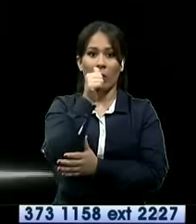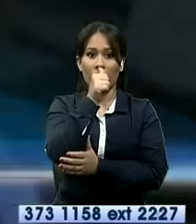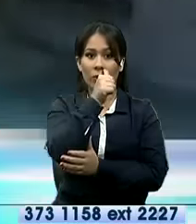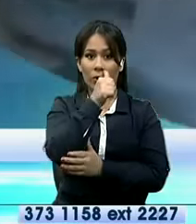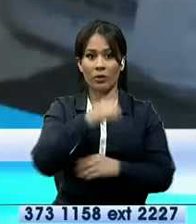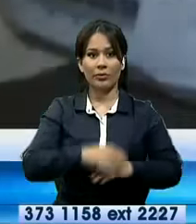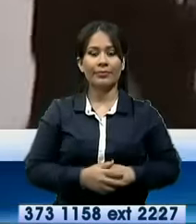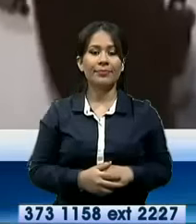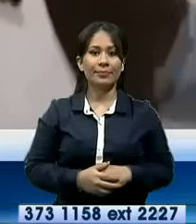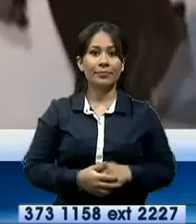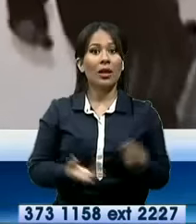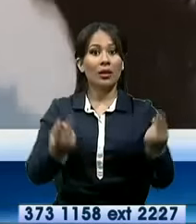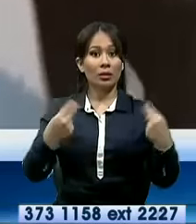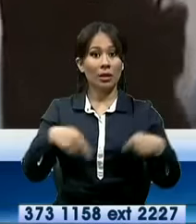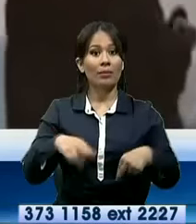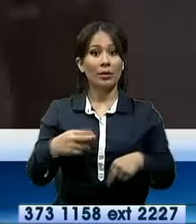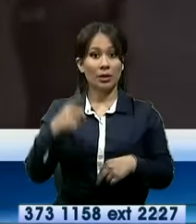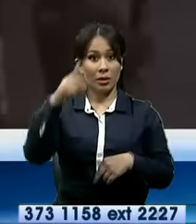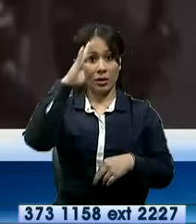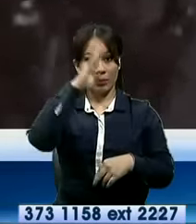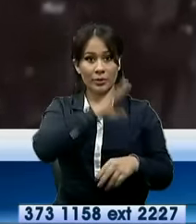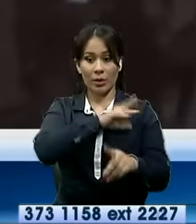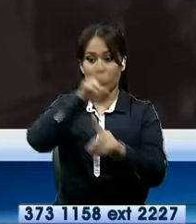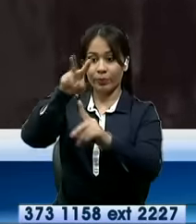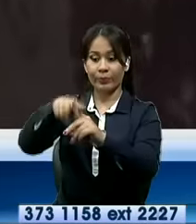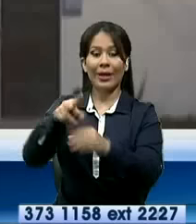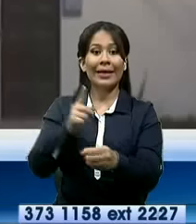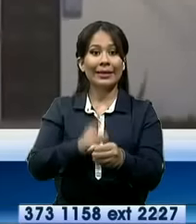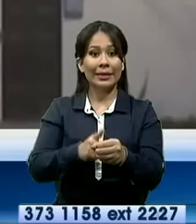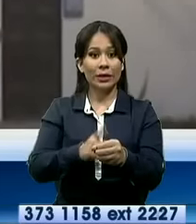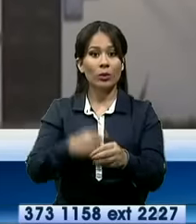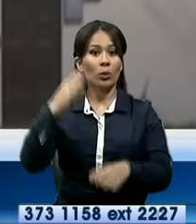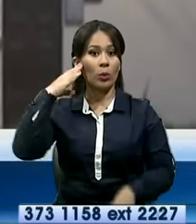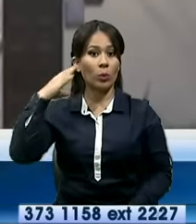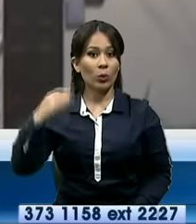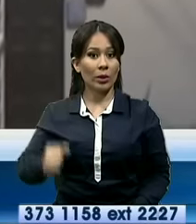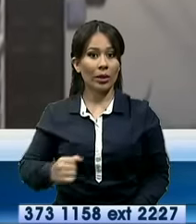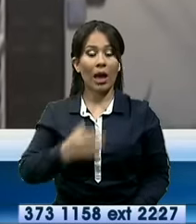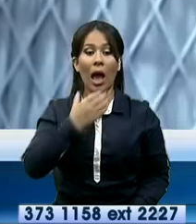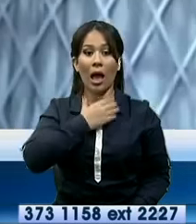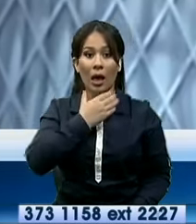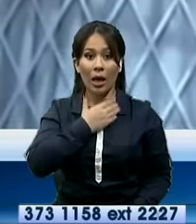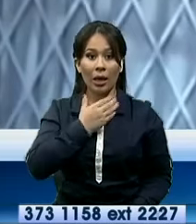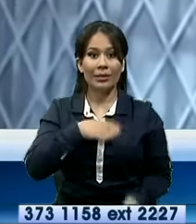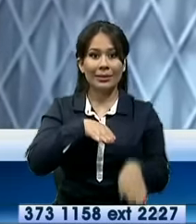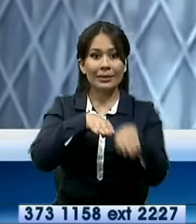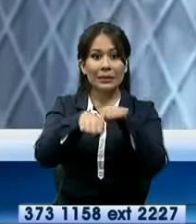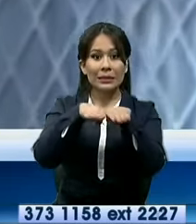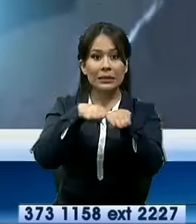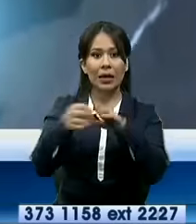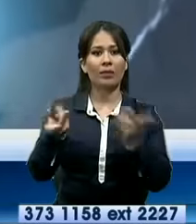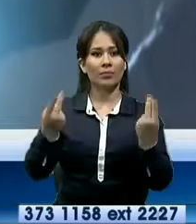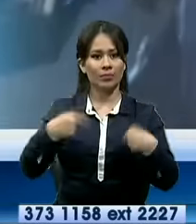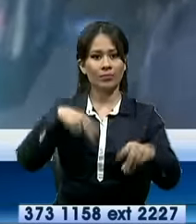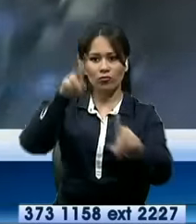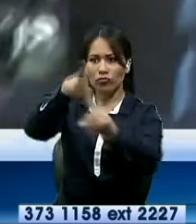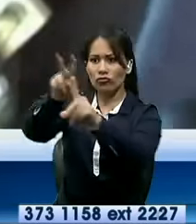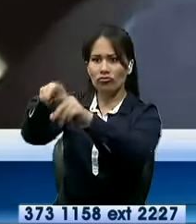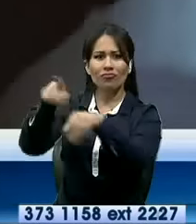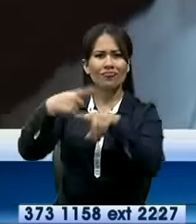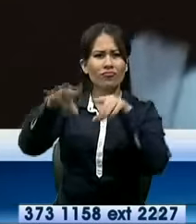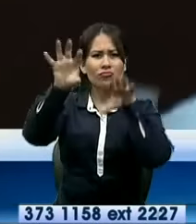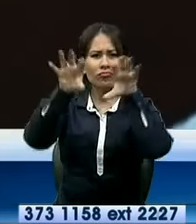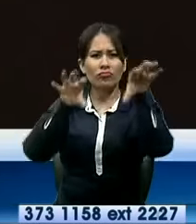droga. Aparentemente se movilizaban en ciudades como Quito, Cuenca, Ambato e Ibarra. En el operativo Fortaleza 106,